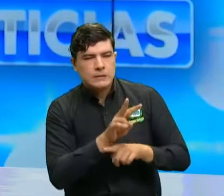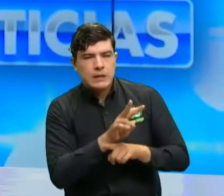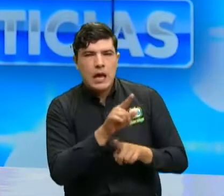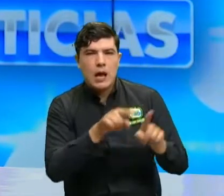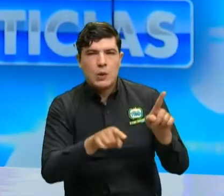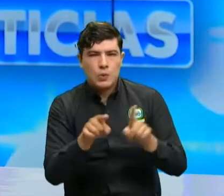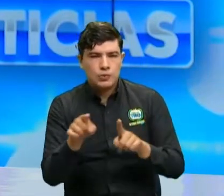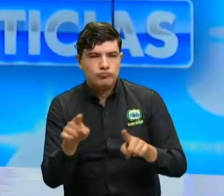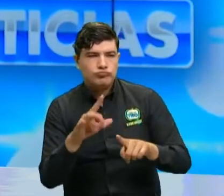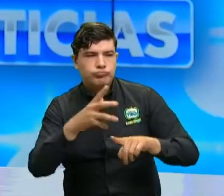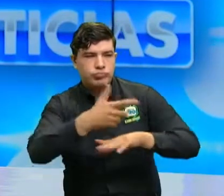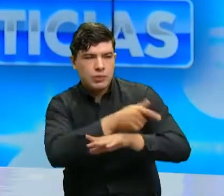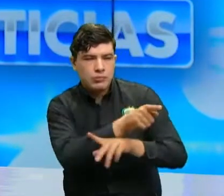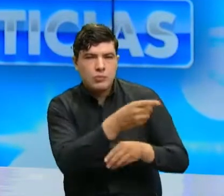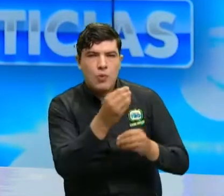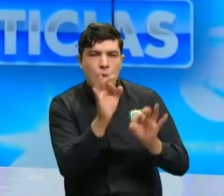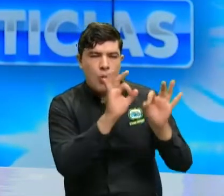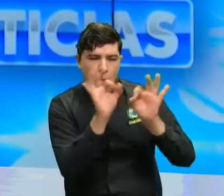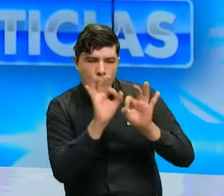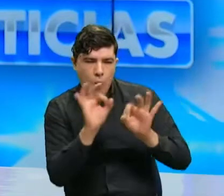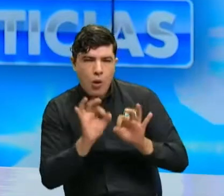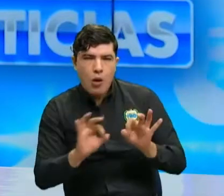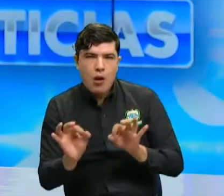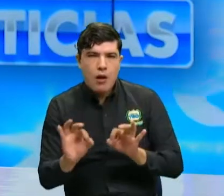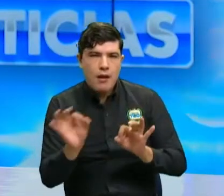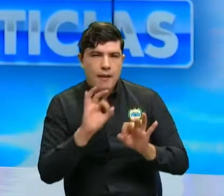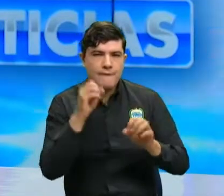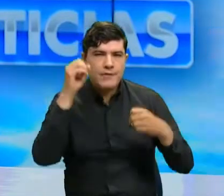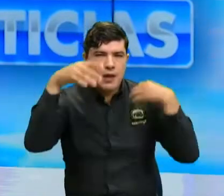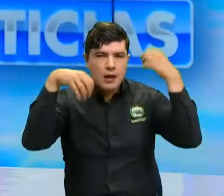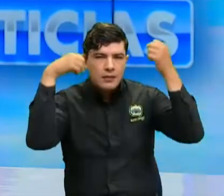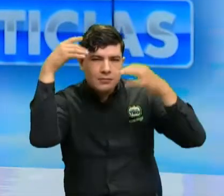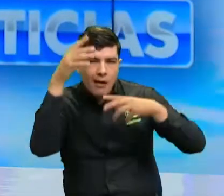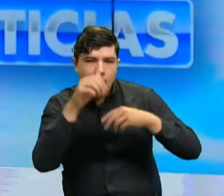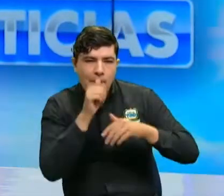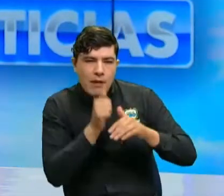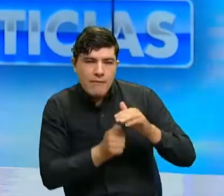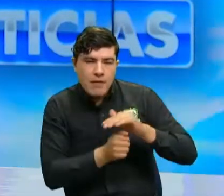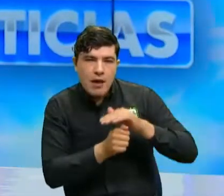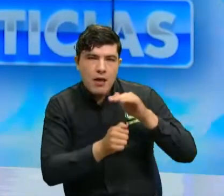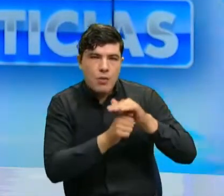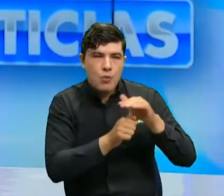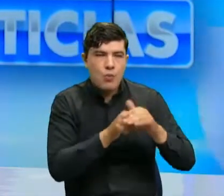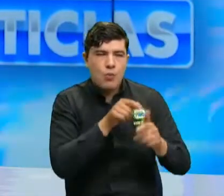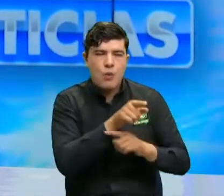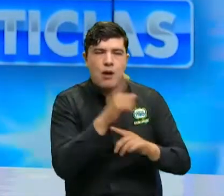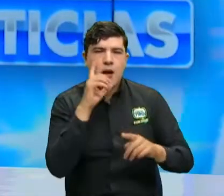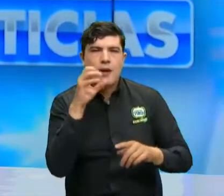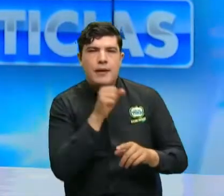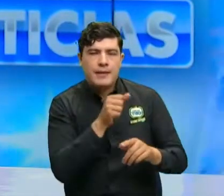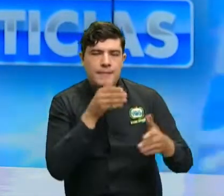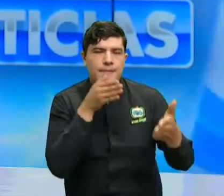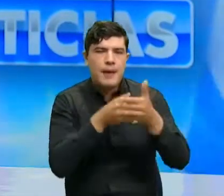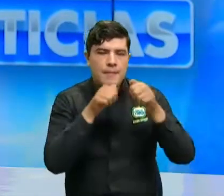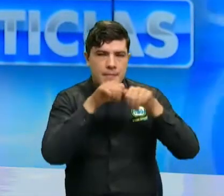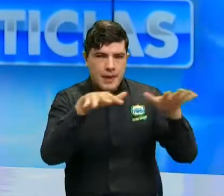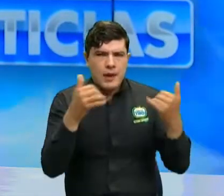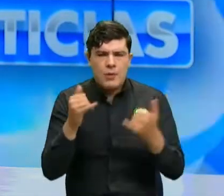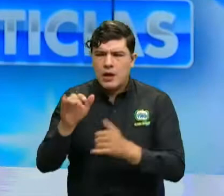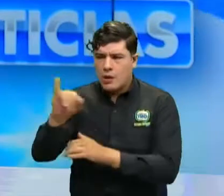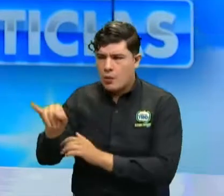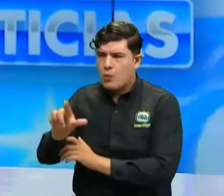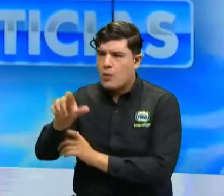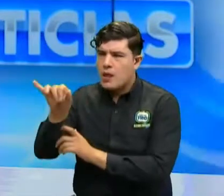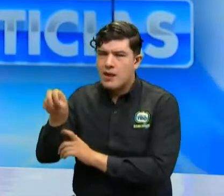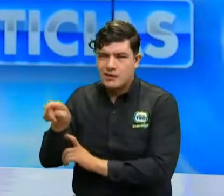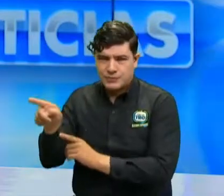organizar fiestas clandestinas en pleno tercer pico de la pandemia del cob y 19 julia mejía usted le puso la lupa al tema que